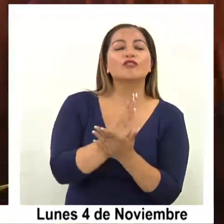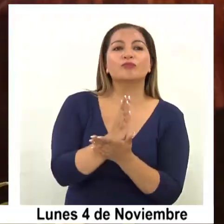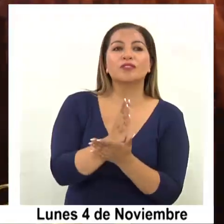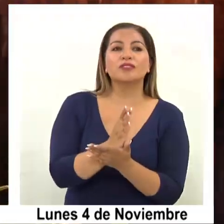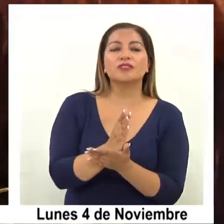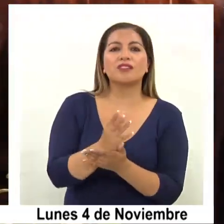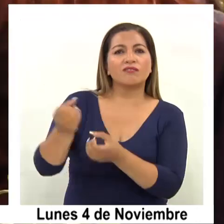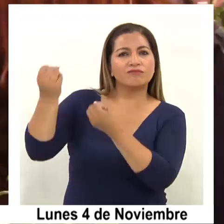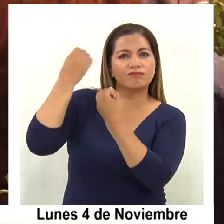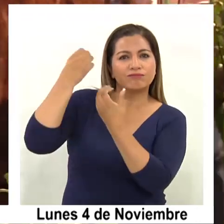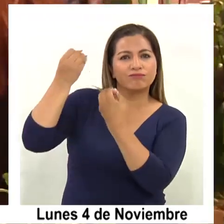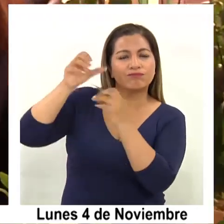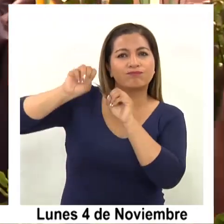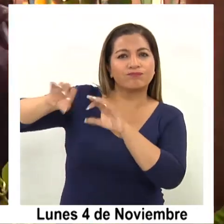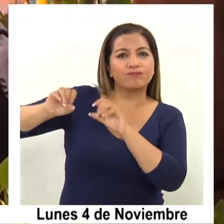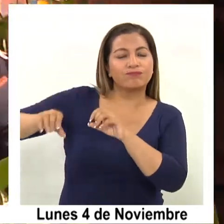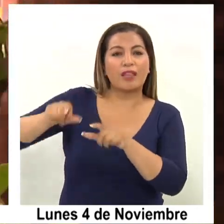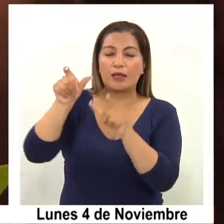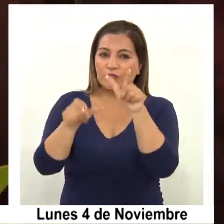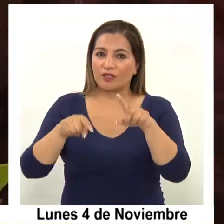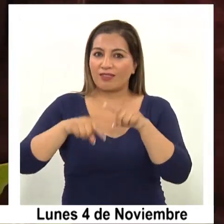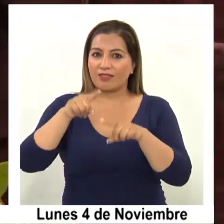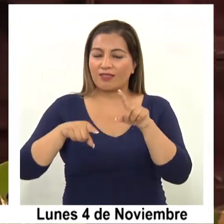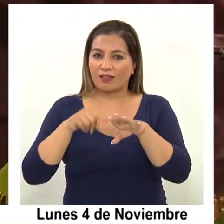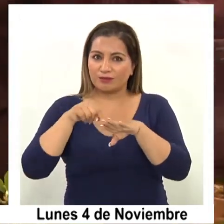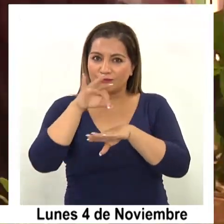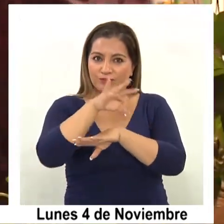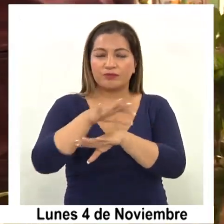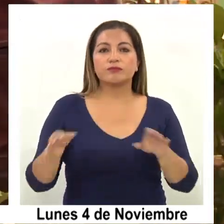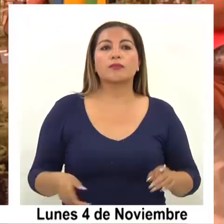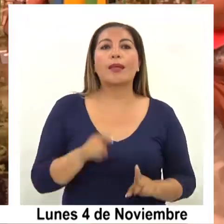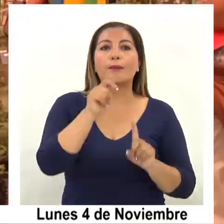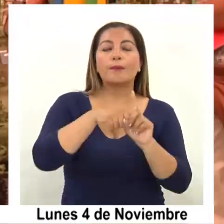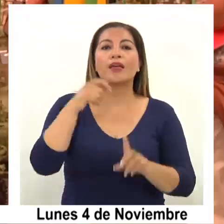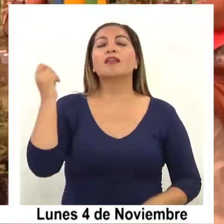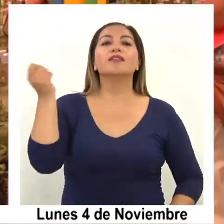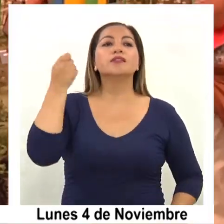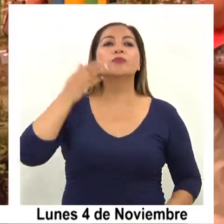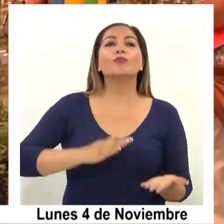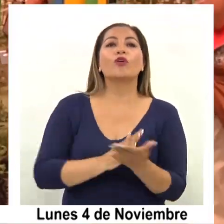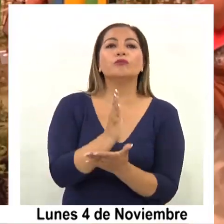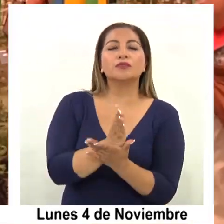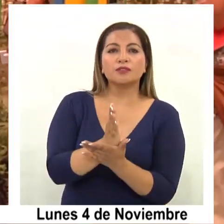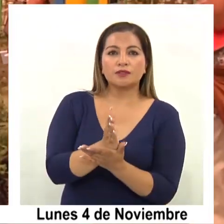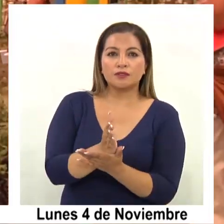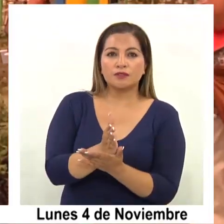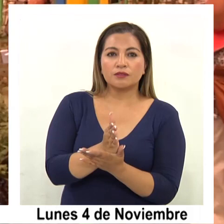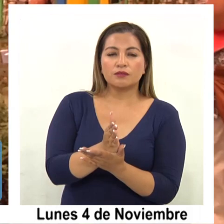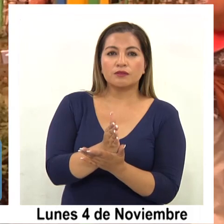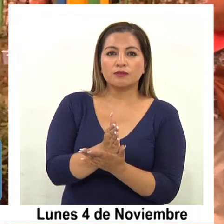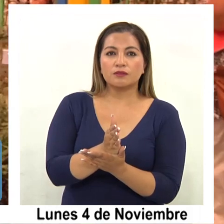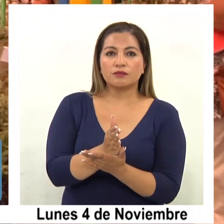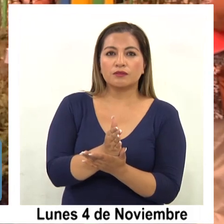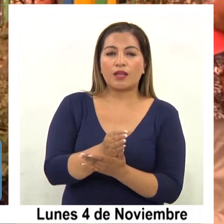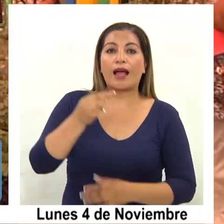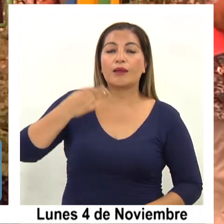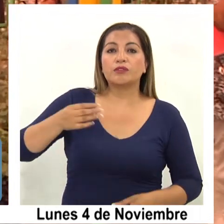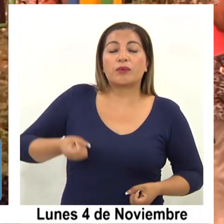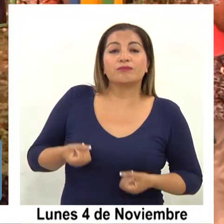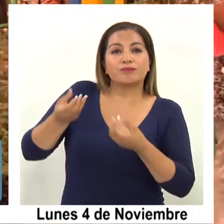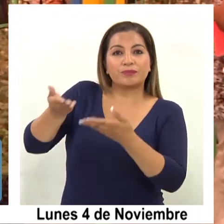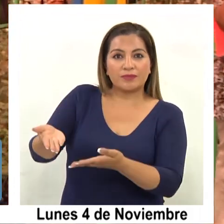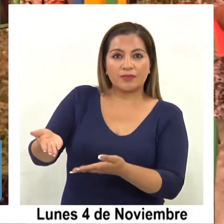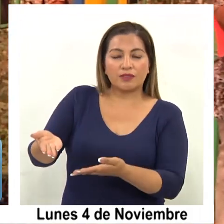la etapa de capacitación de los agricultores. En septiembre inauguramos, lo entregamos a la municipalidad